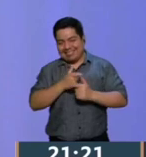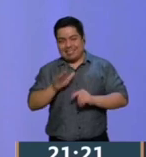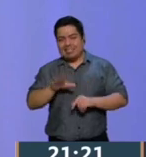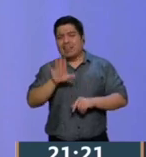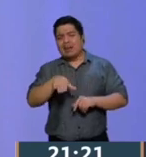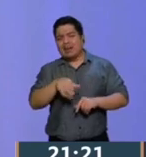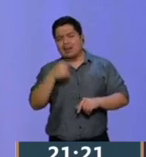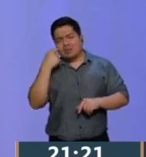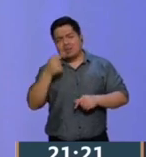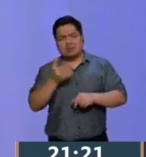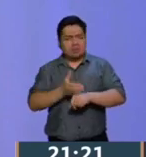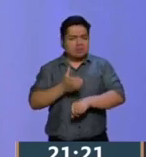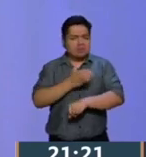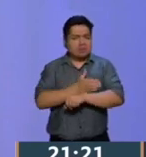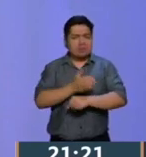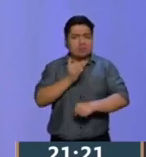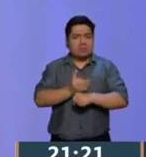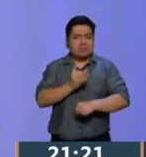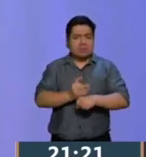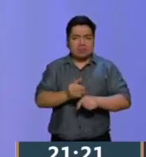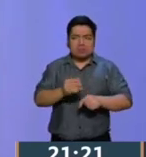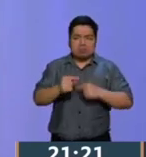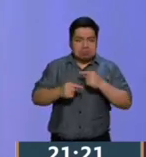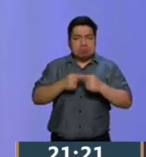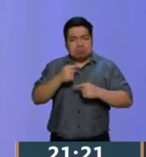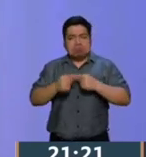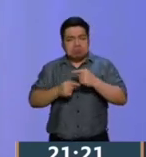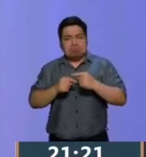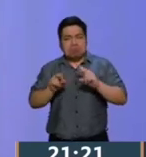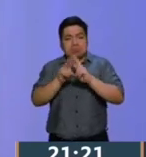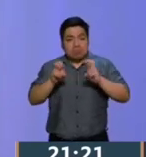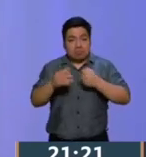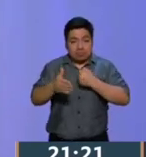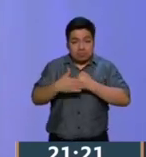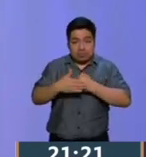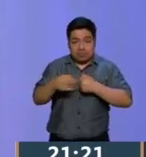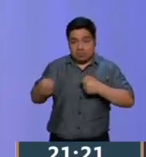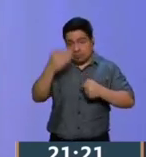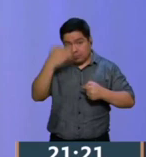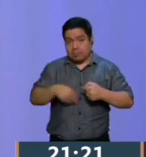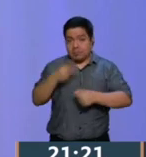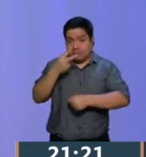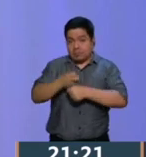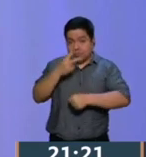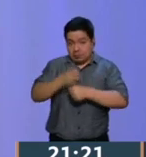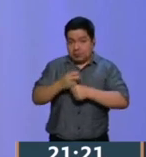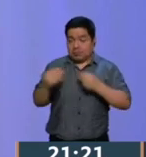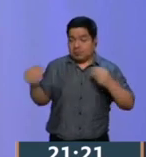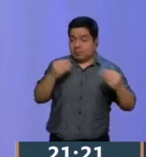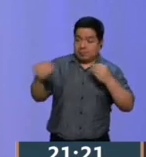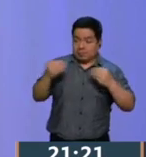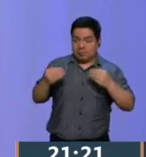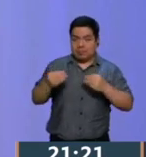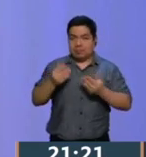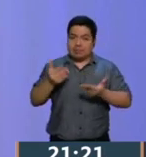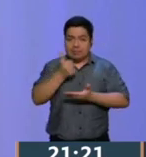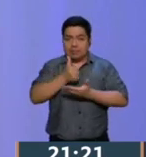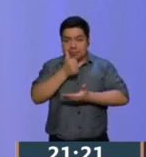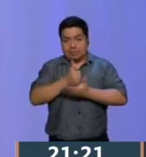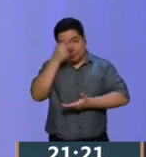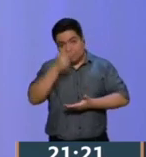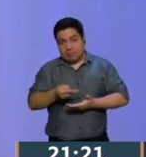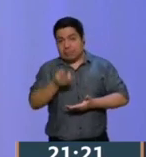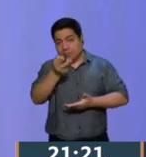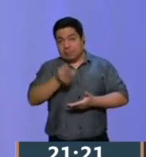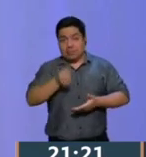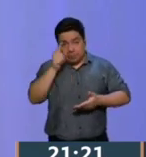mira, pues básicamente vamos a hablar, ir calentando los temas. Este domingo se va a llevar a cabo el segundo debate chilango. Los 2 temas también para la audiencia, si no lo